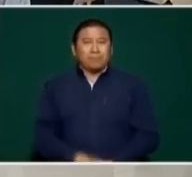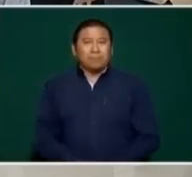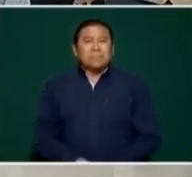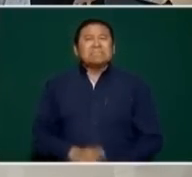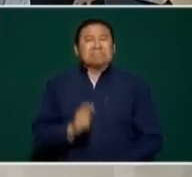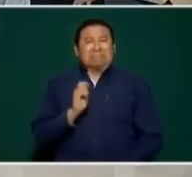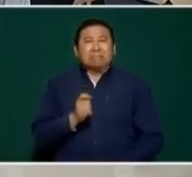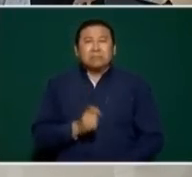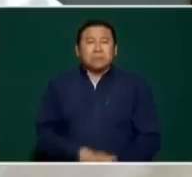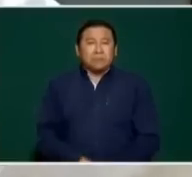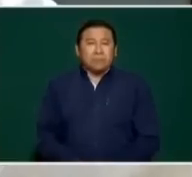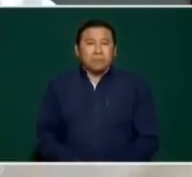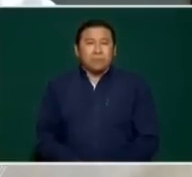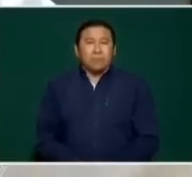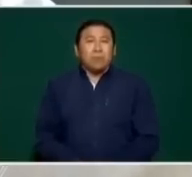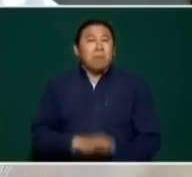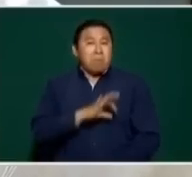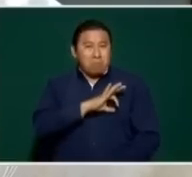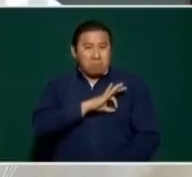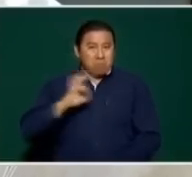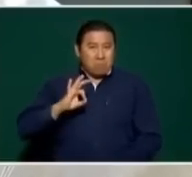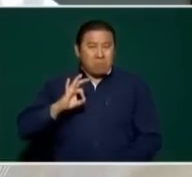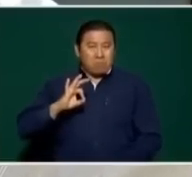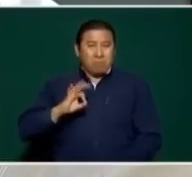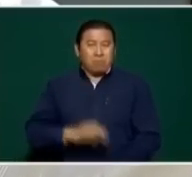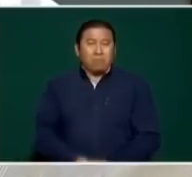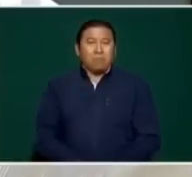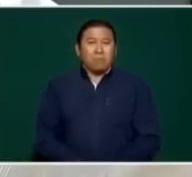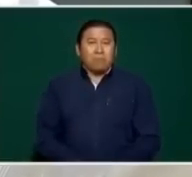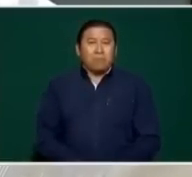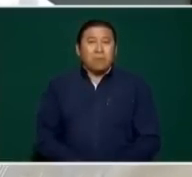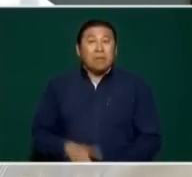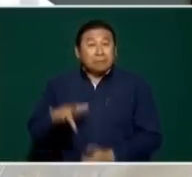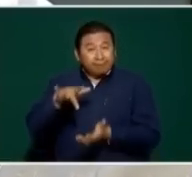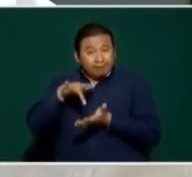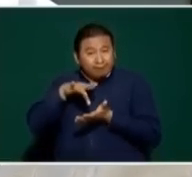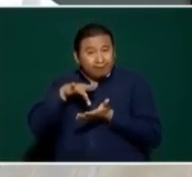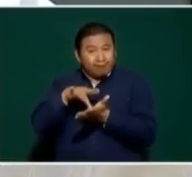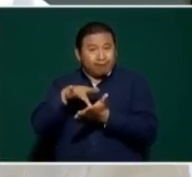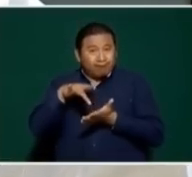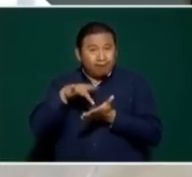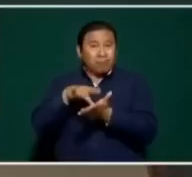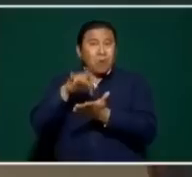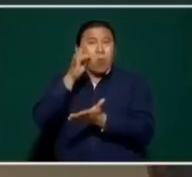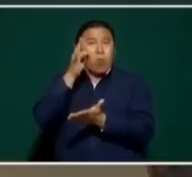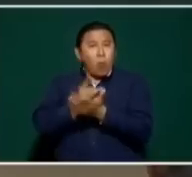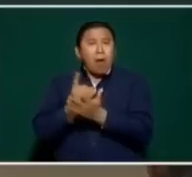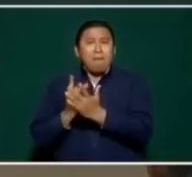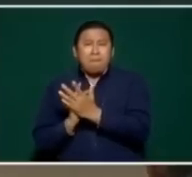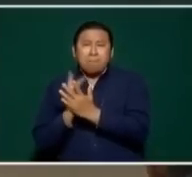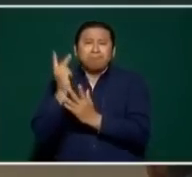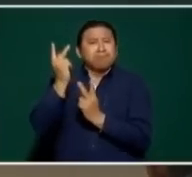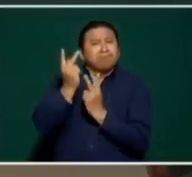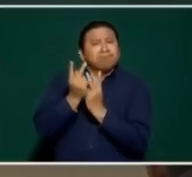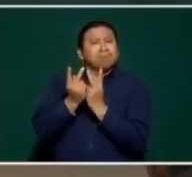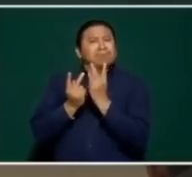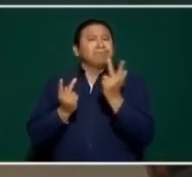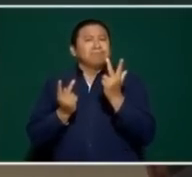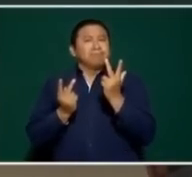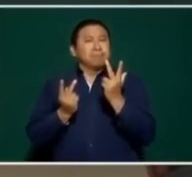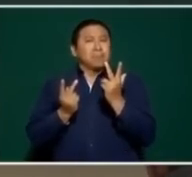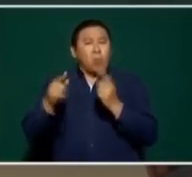que es que puedan tener apoyos, no solo las plantas, sino